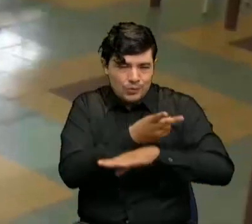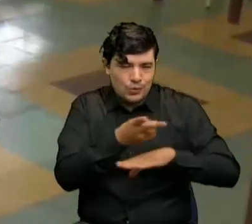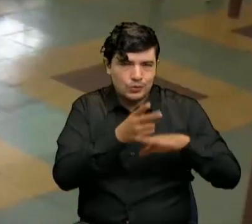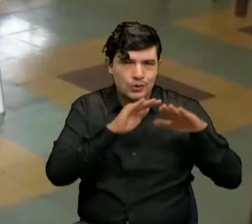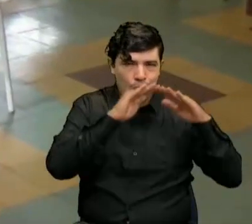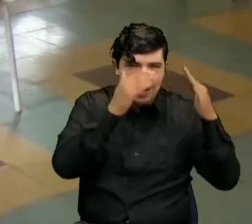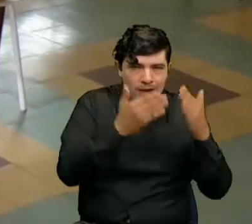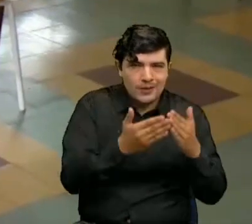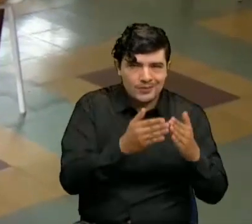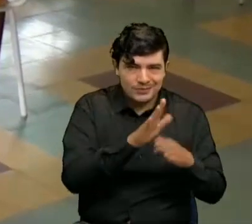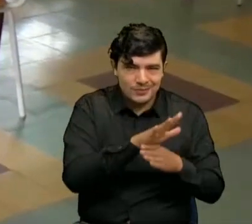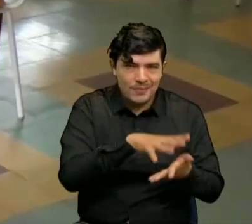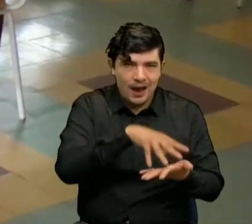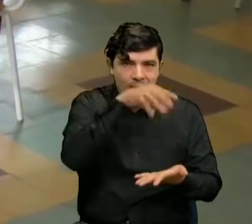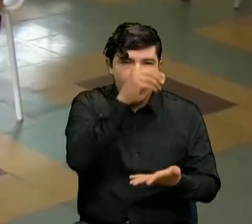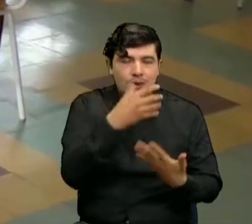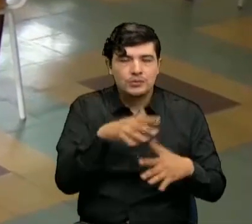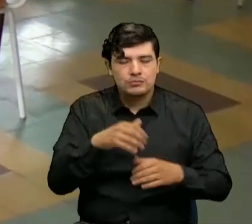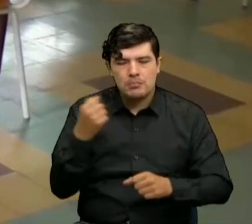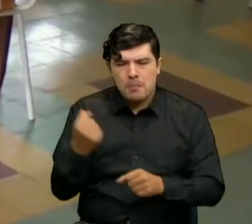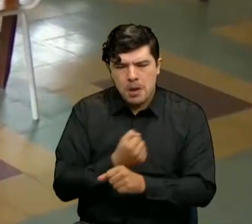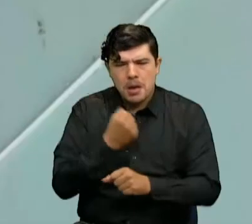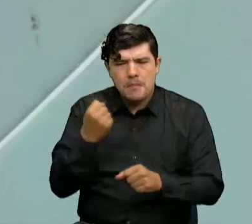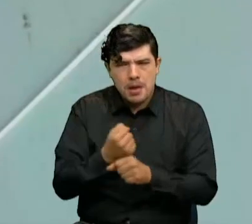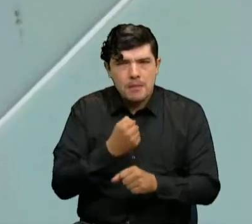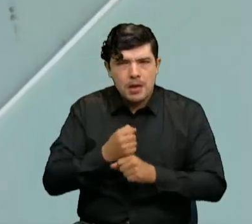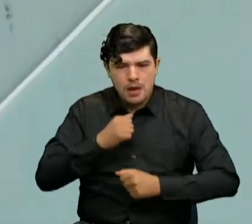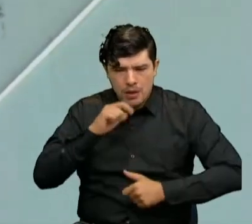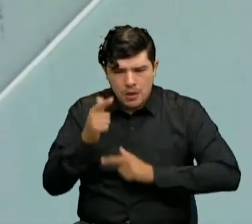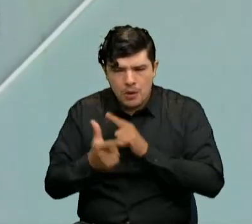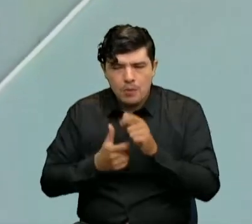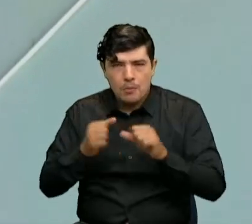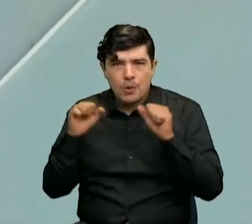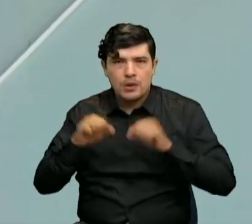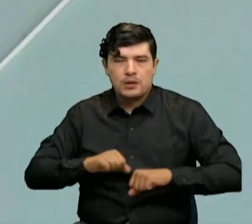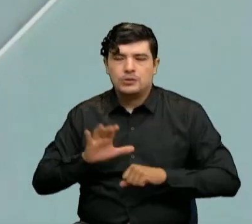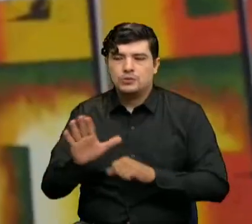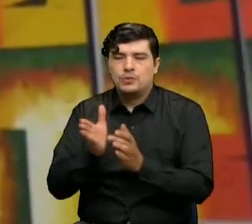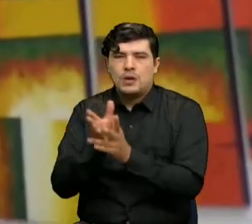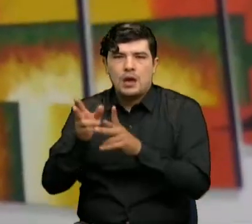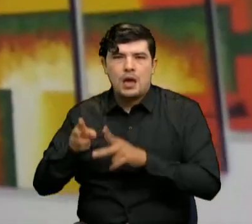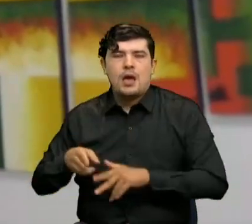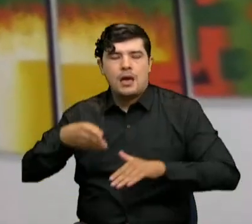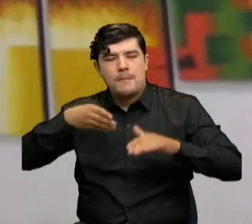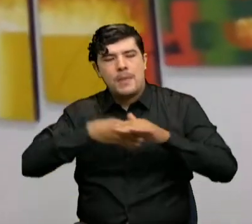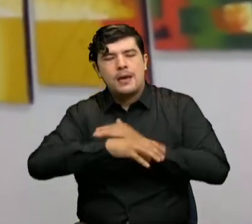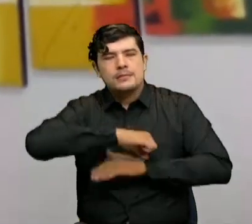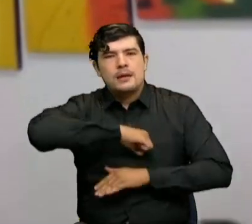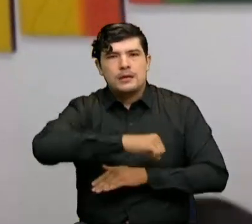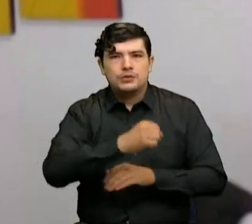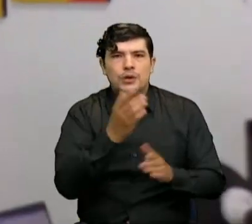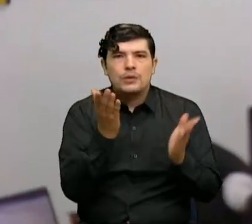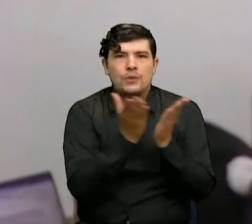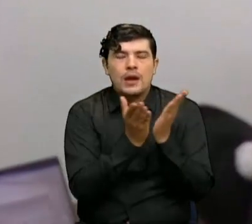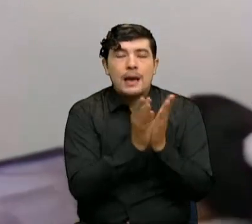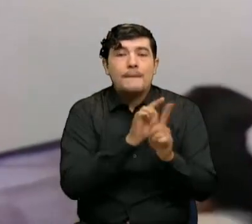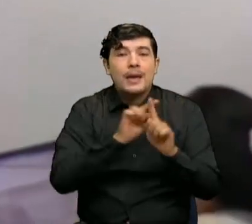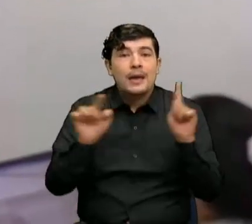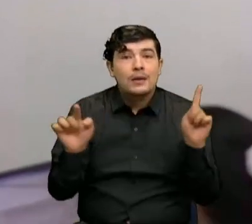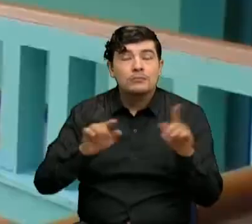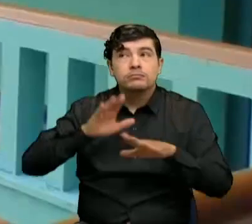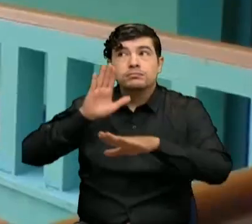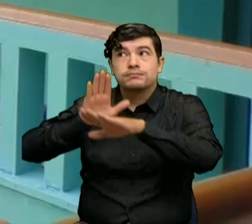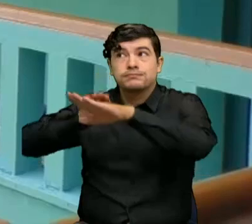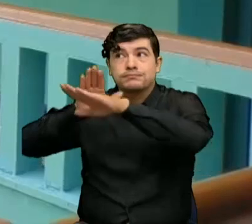dicen estar trabajando arduamente para garantizar el derecho a la educación de los niños y jóvenes malagueños pero expresan sus reparos ante